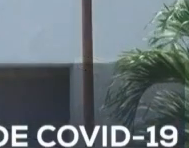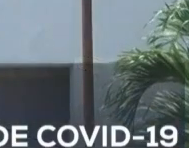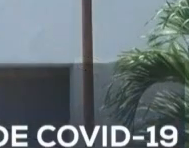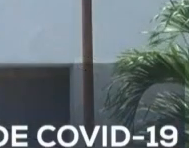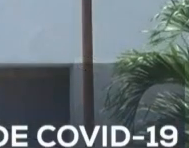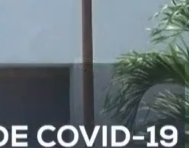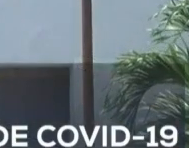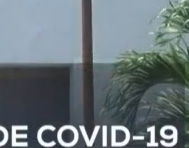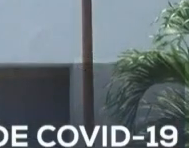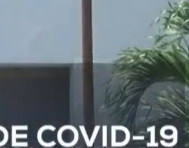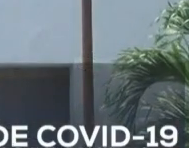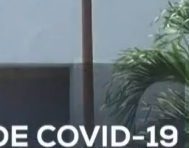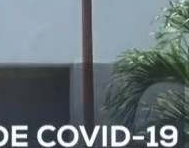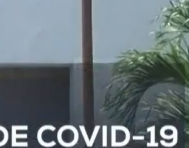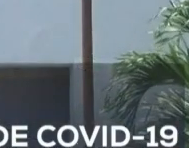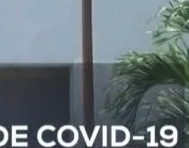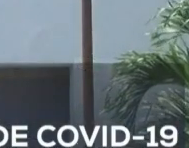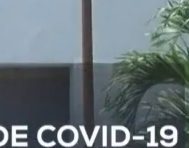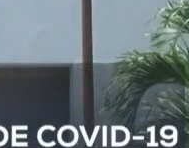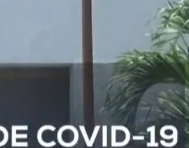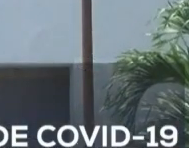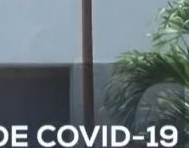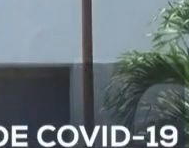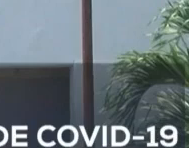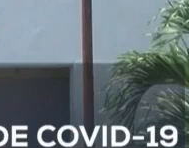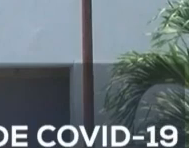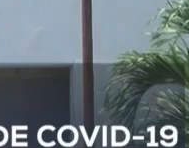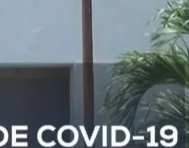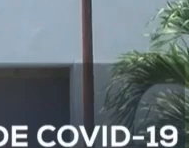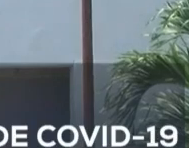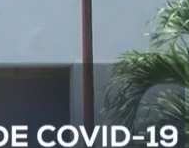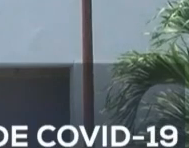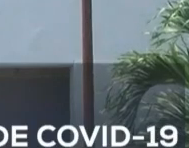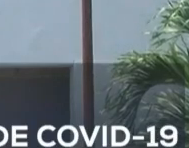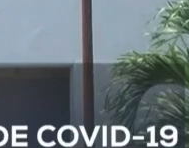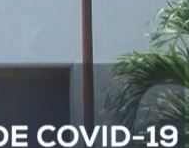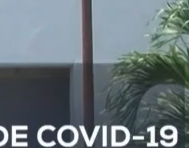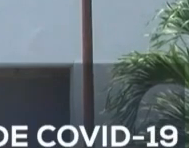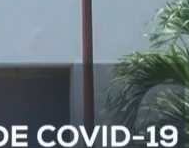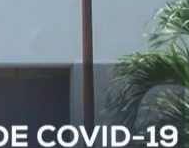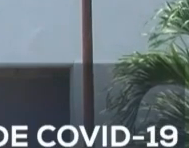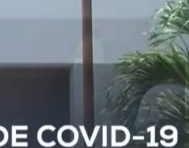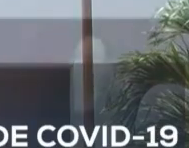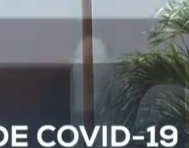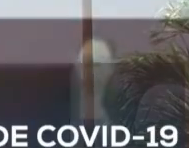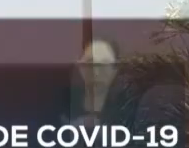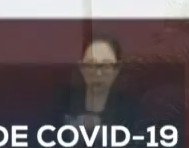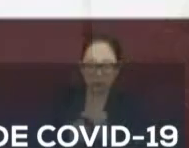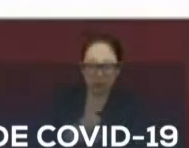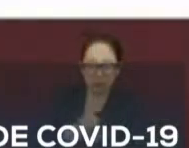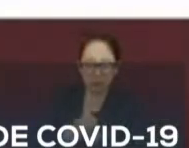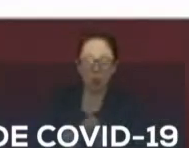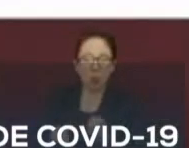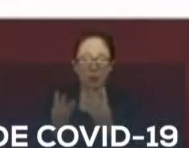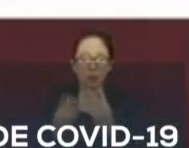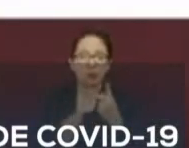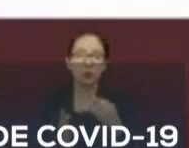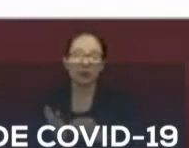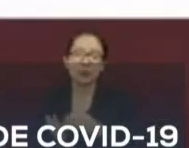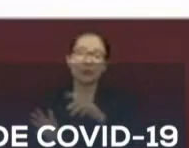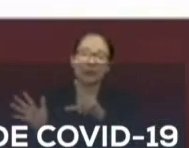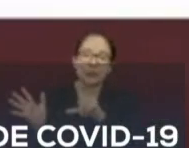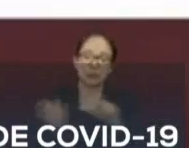concentra el 89 por ciento de los casos positivos hay con ello un total de 893 defunciones